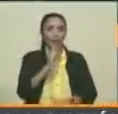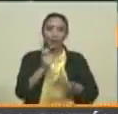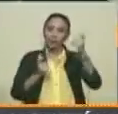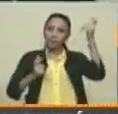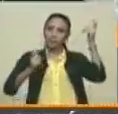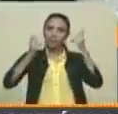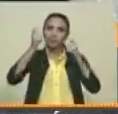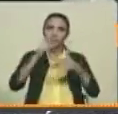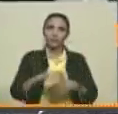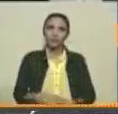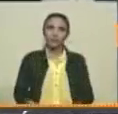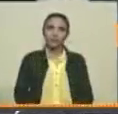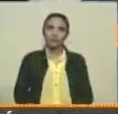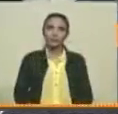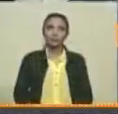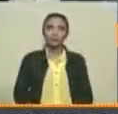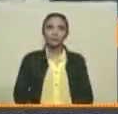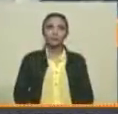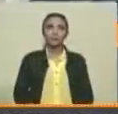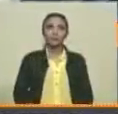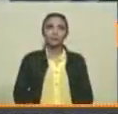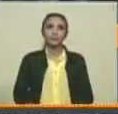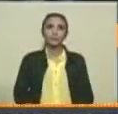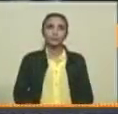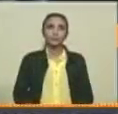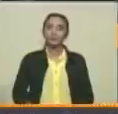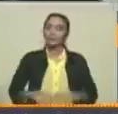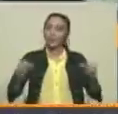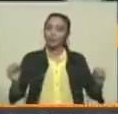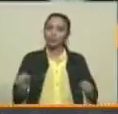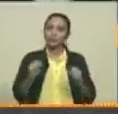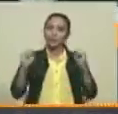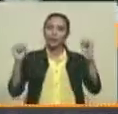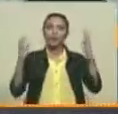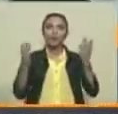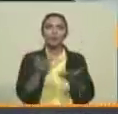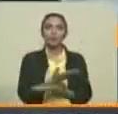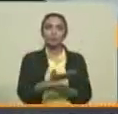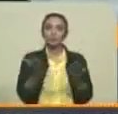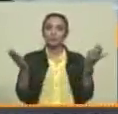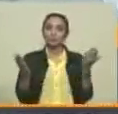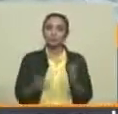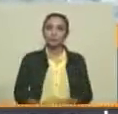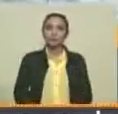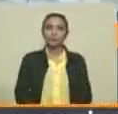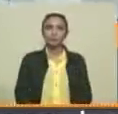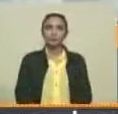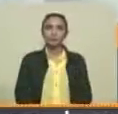Chavista y Victoriosa de Venezuela. ¡Que viva la diplomacia bolivariana!